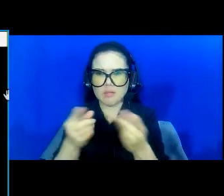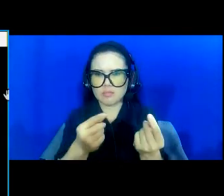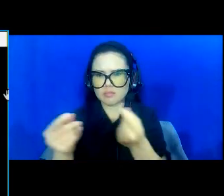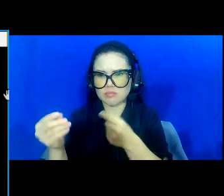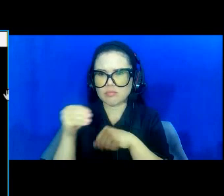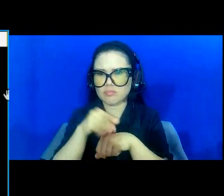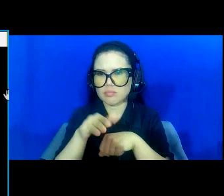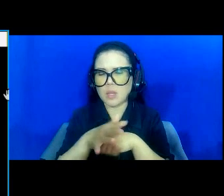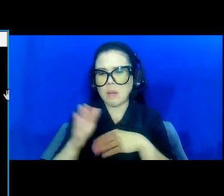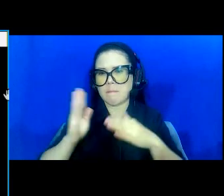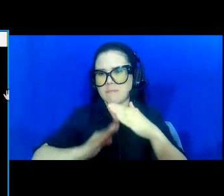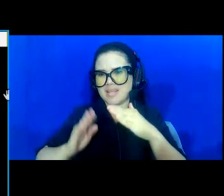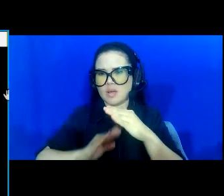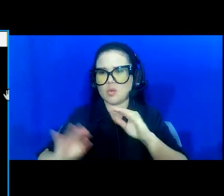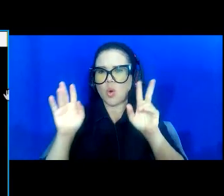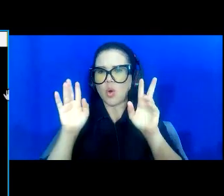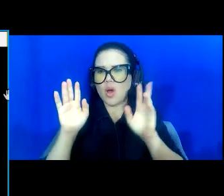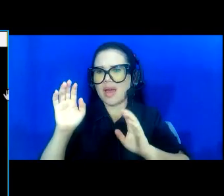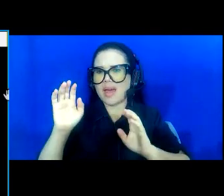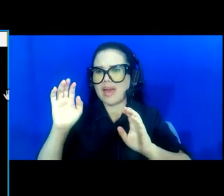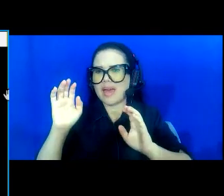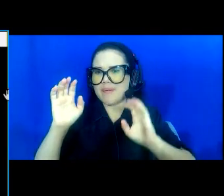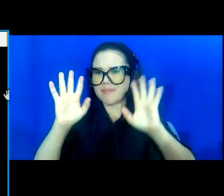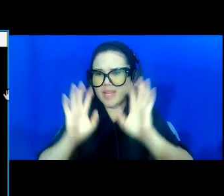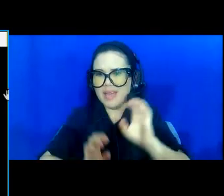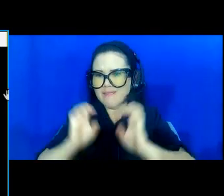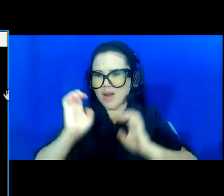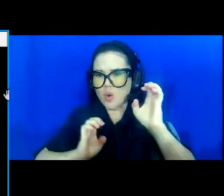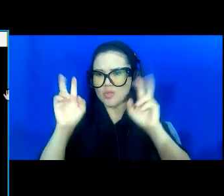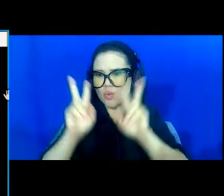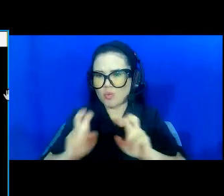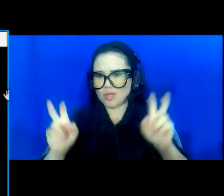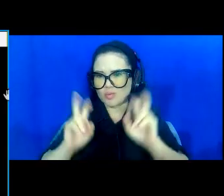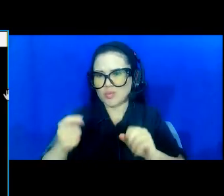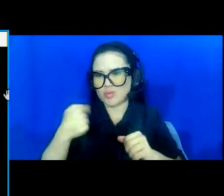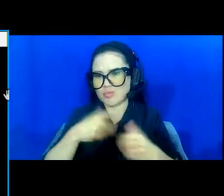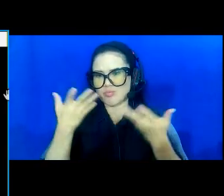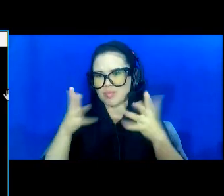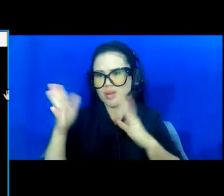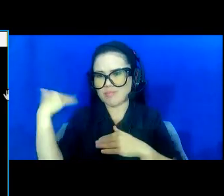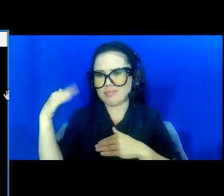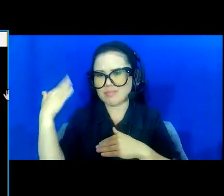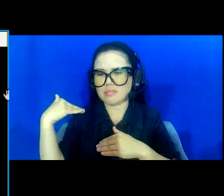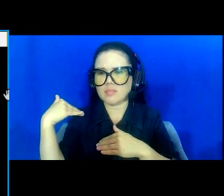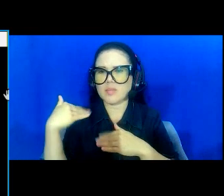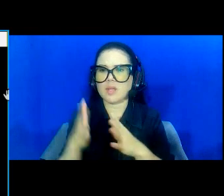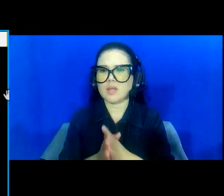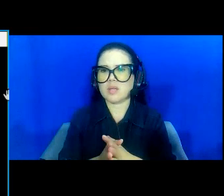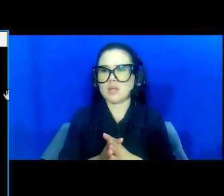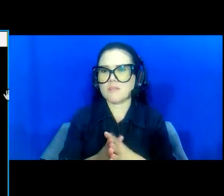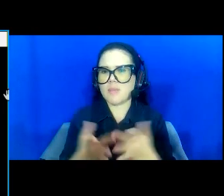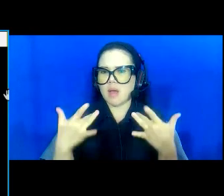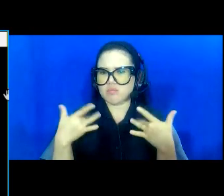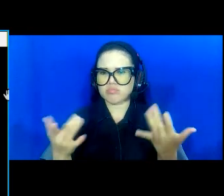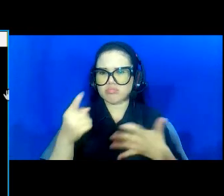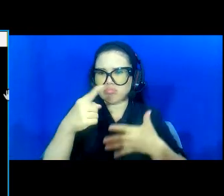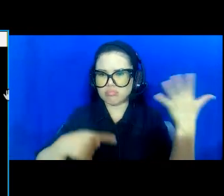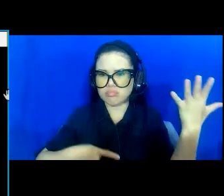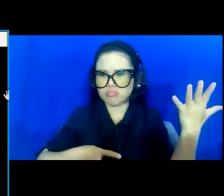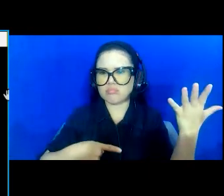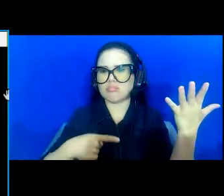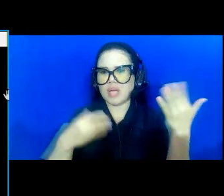estudio de necesidades que habíamos realizado, y luego de esas estrategias, unas actividades generales en las que entendíamos que se podían